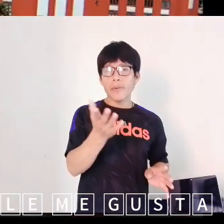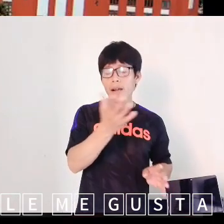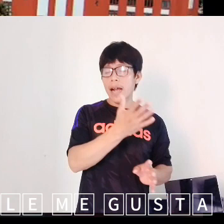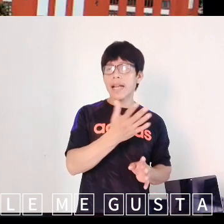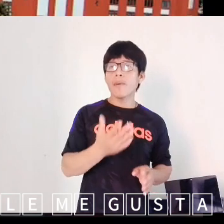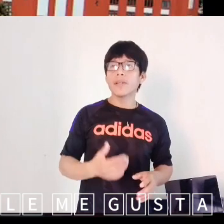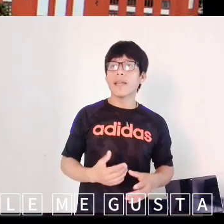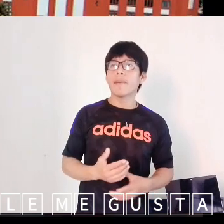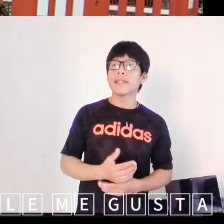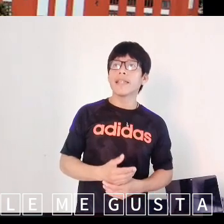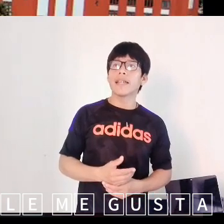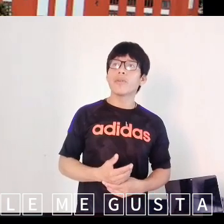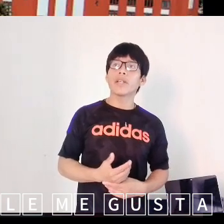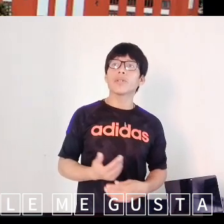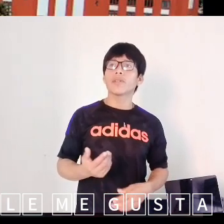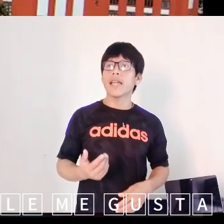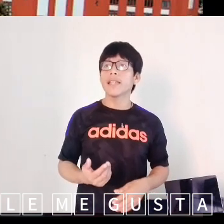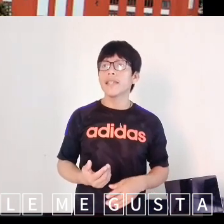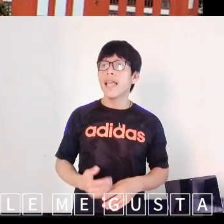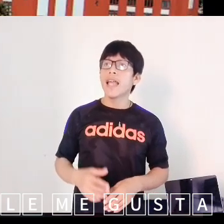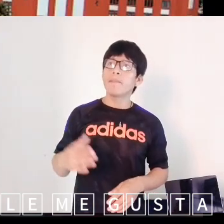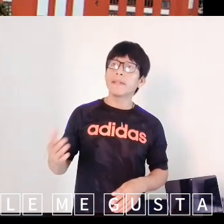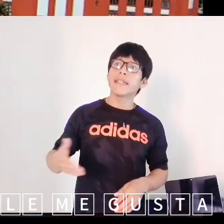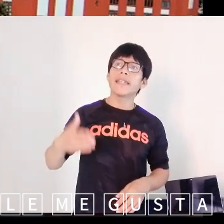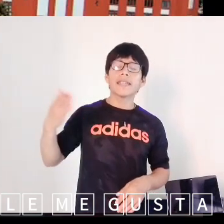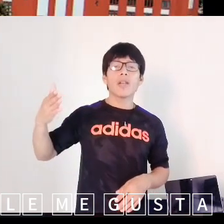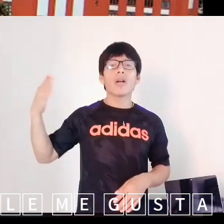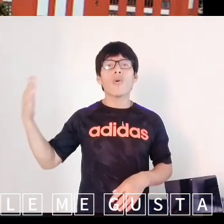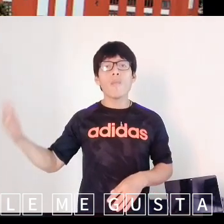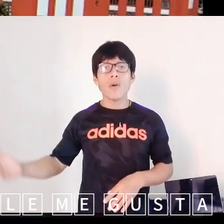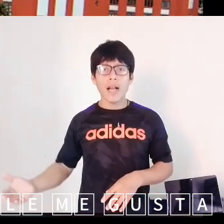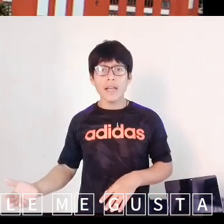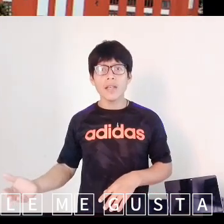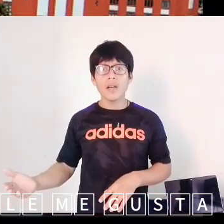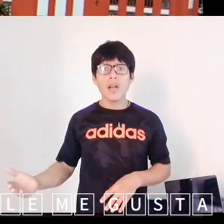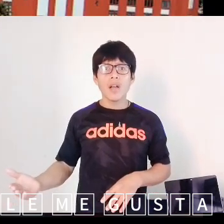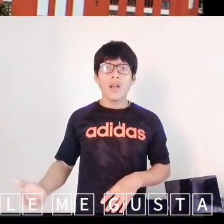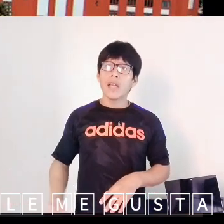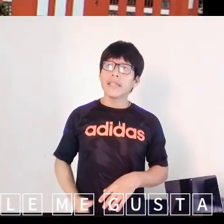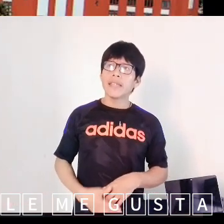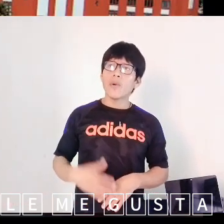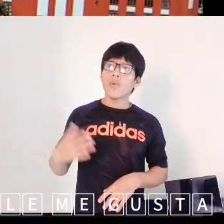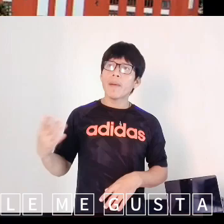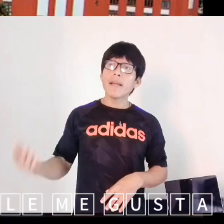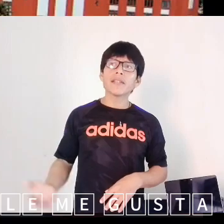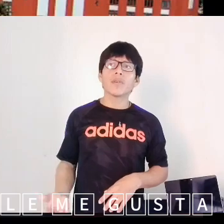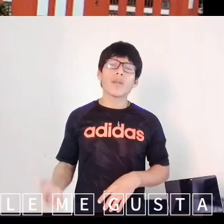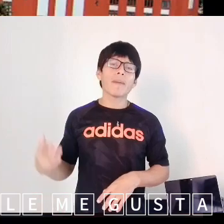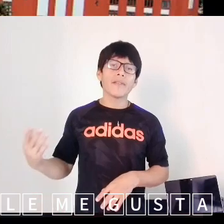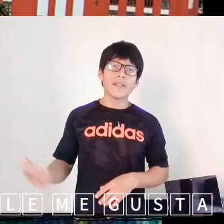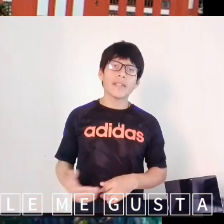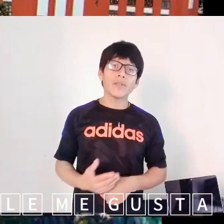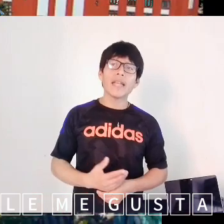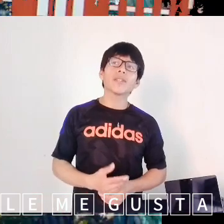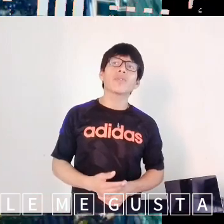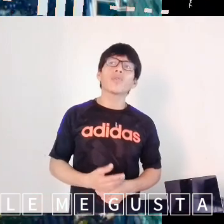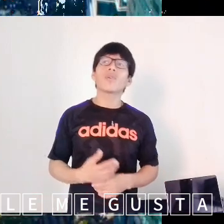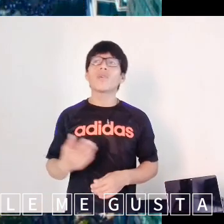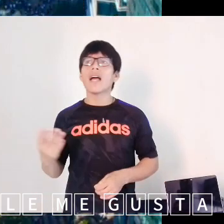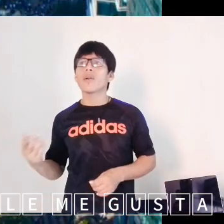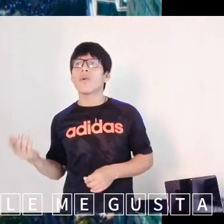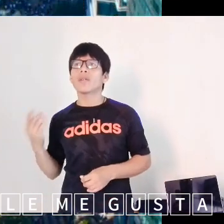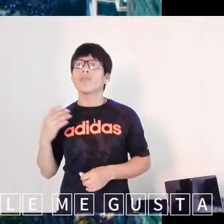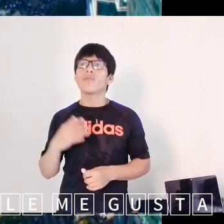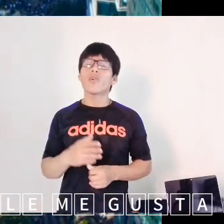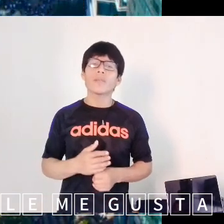después de que se llevó a cabo esta marcha de Claudio X González, el presidente salió a convocar una marcha, una manifestación, esto en